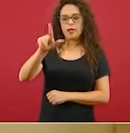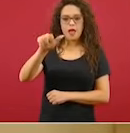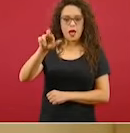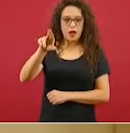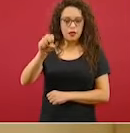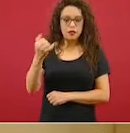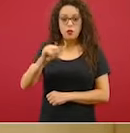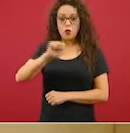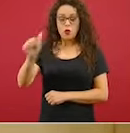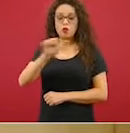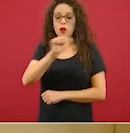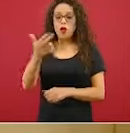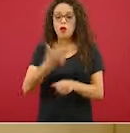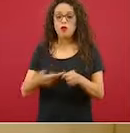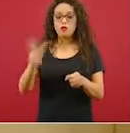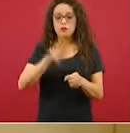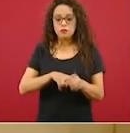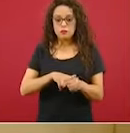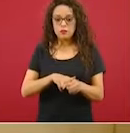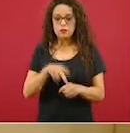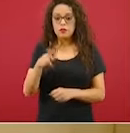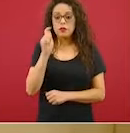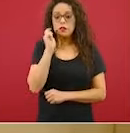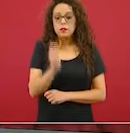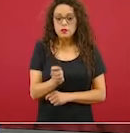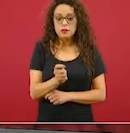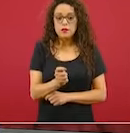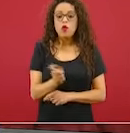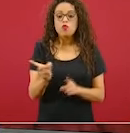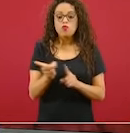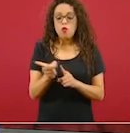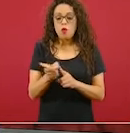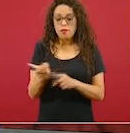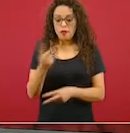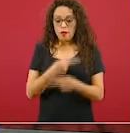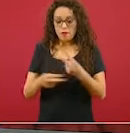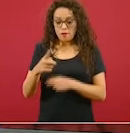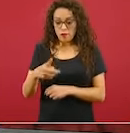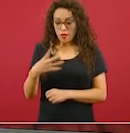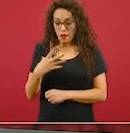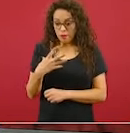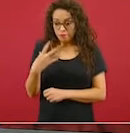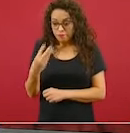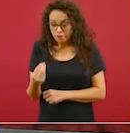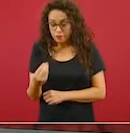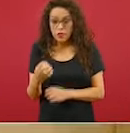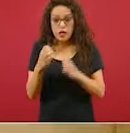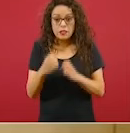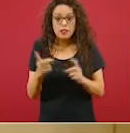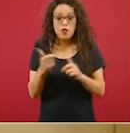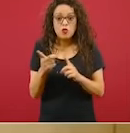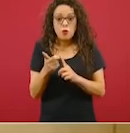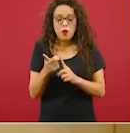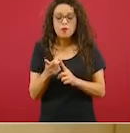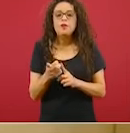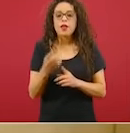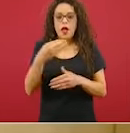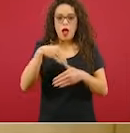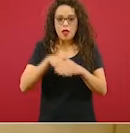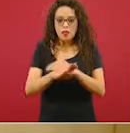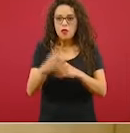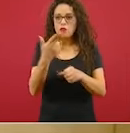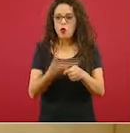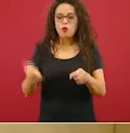en su momento se registra precisamente que la fuente de contagio pudo haber estado al interior de la actividad de un